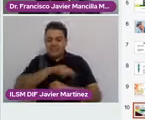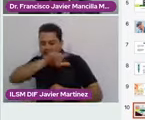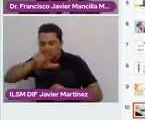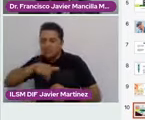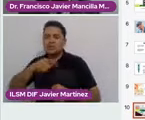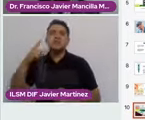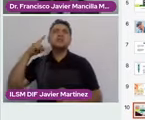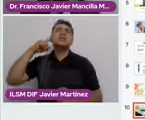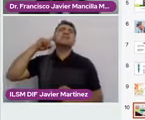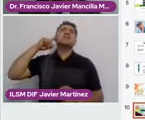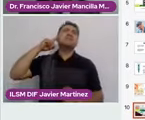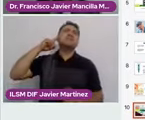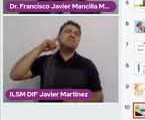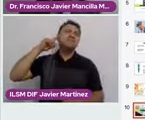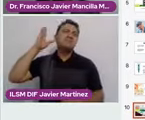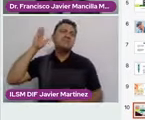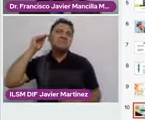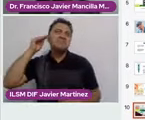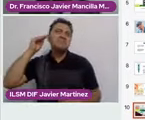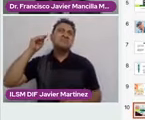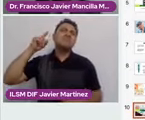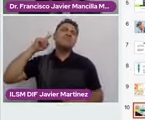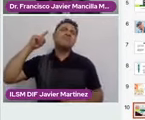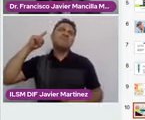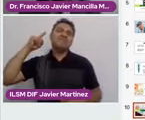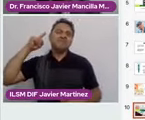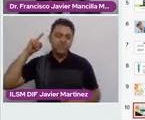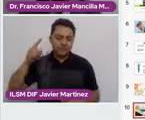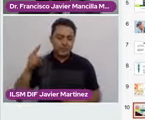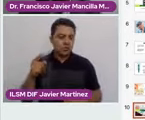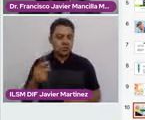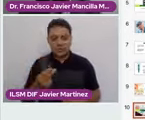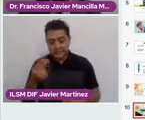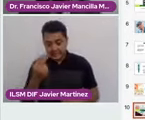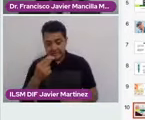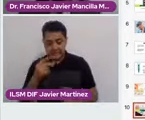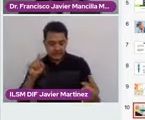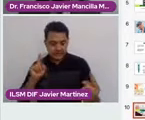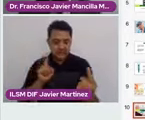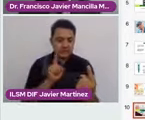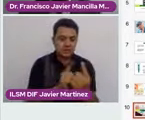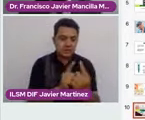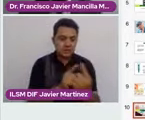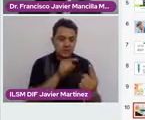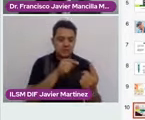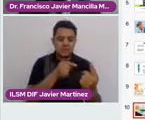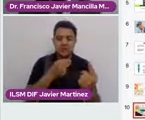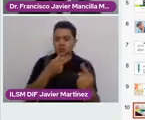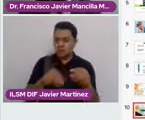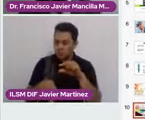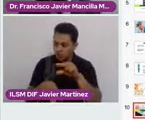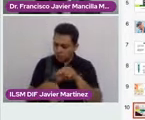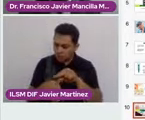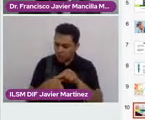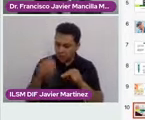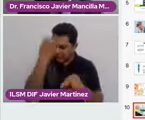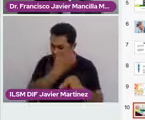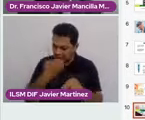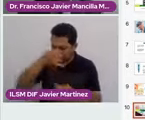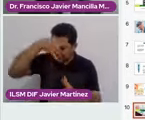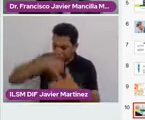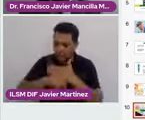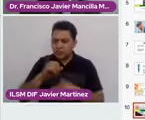¿Sí? Sí, es acudir con un especialista para hacer los exámenes pertinentes y poder tratar un potencial infarto